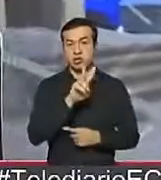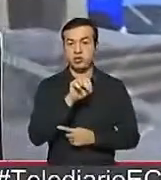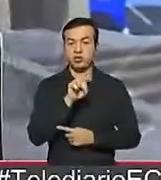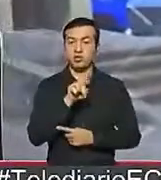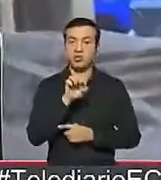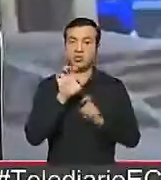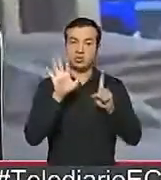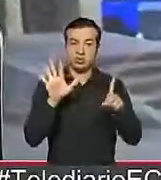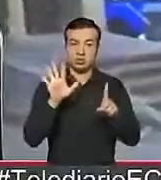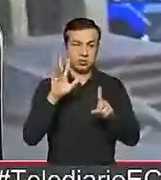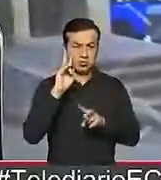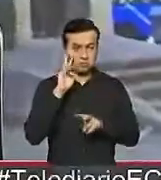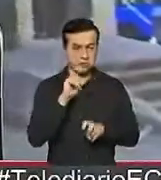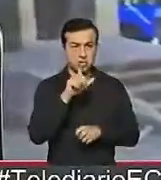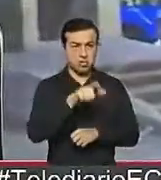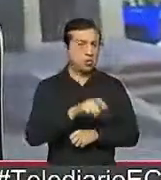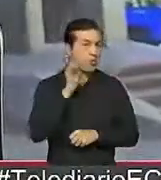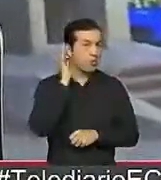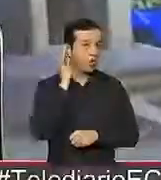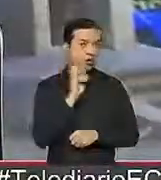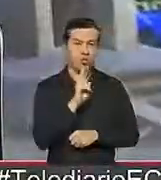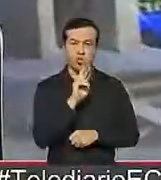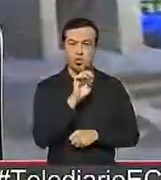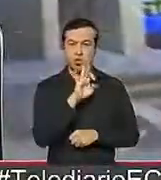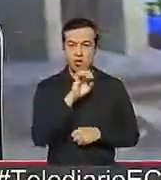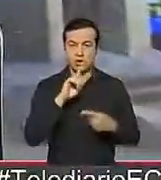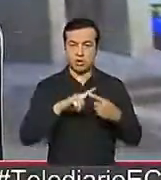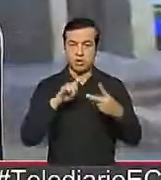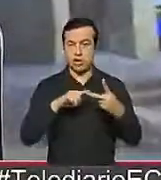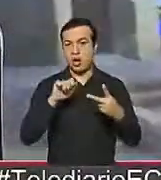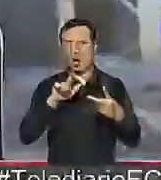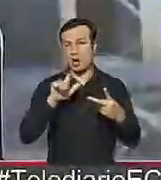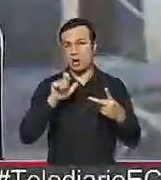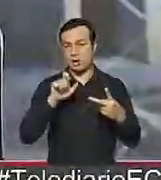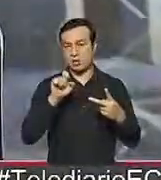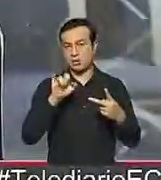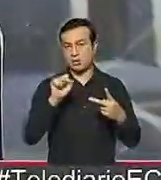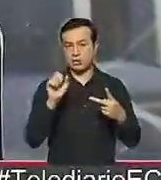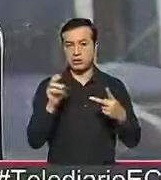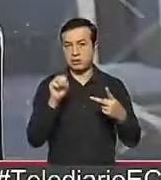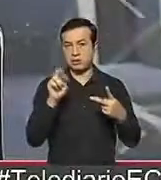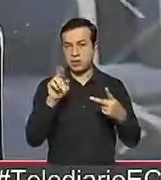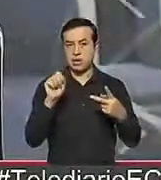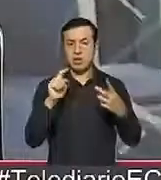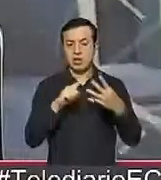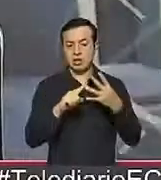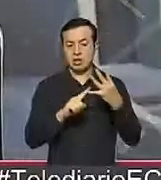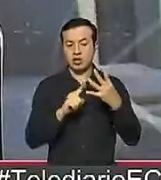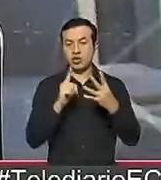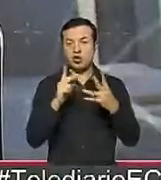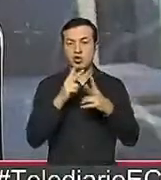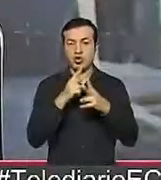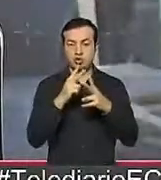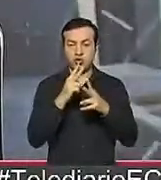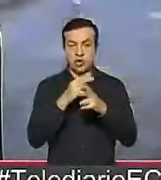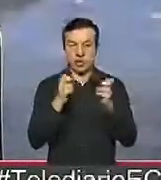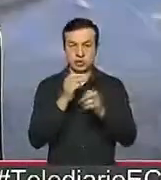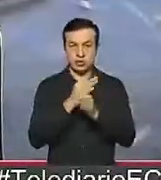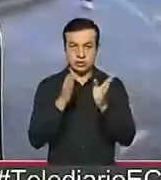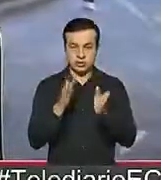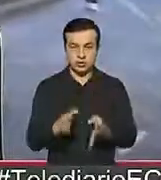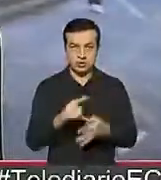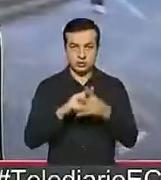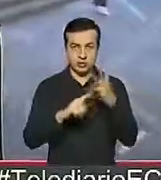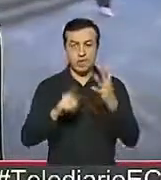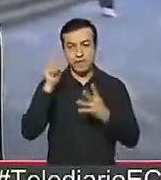investigados María de los Ángeles Duarte, Alexis Mera y 2 exfuncionarias de la presidencia. Las diligencias se efectuaron en el nuevo edificio de la